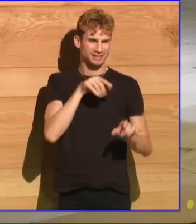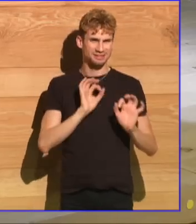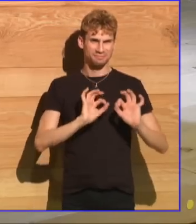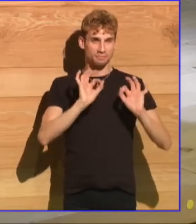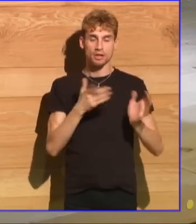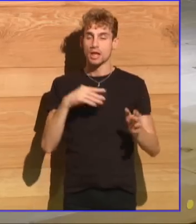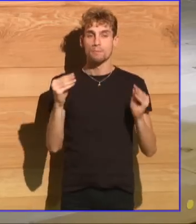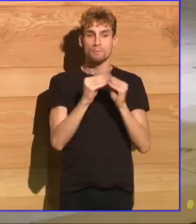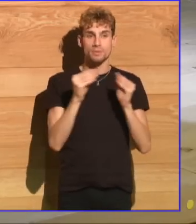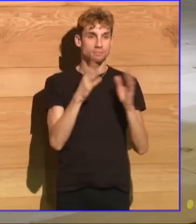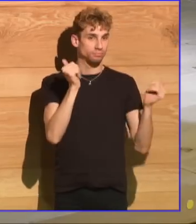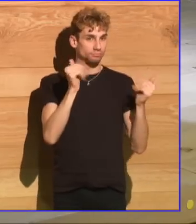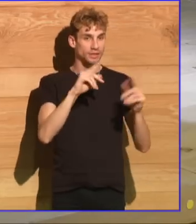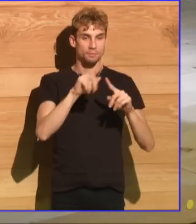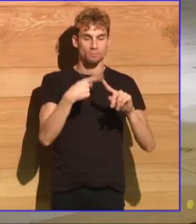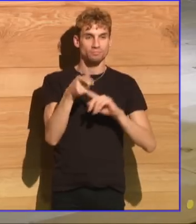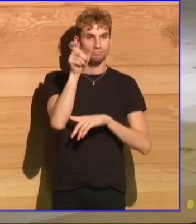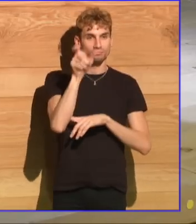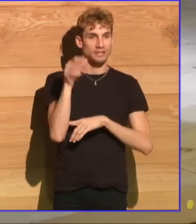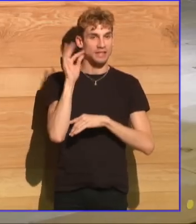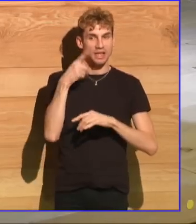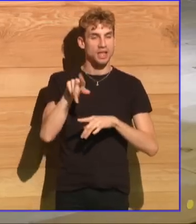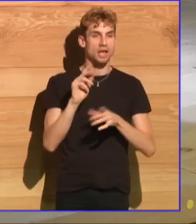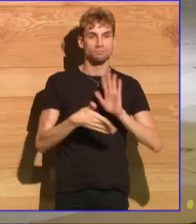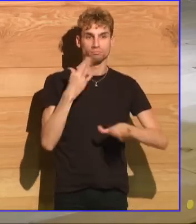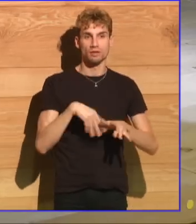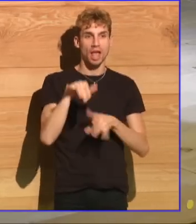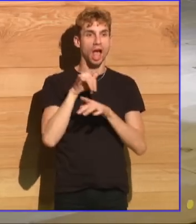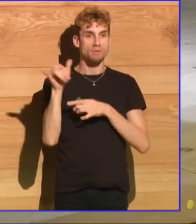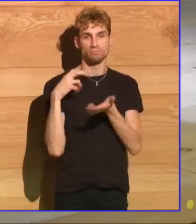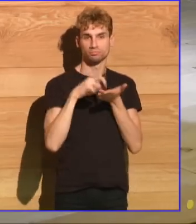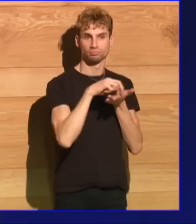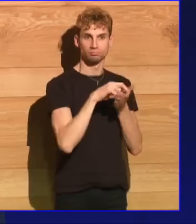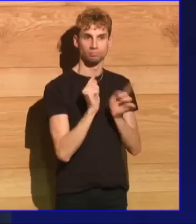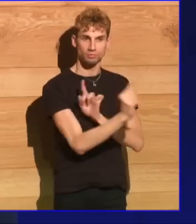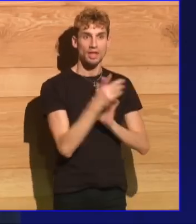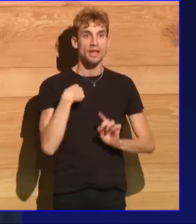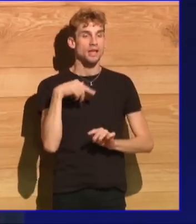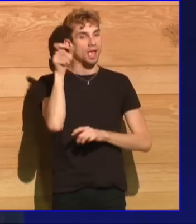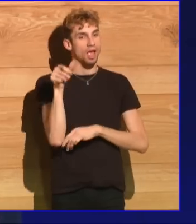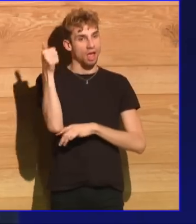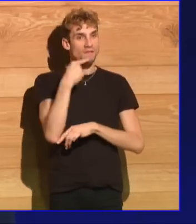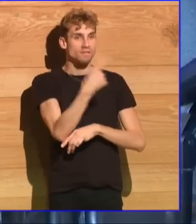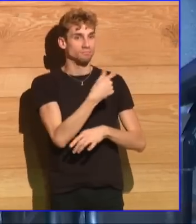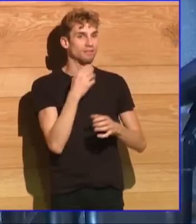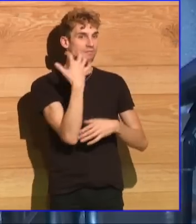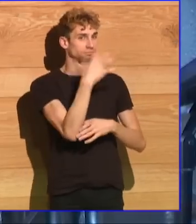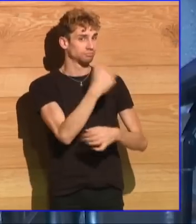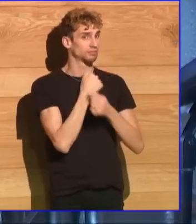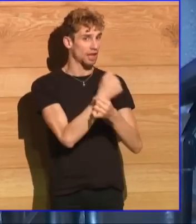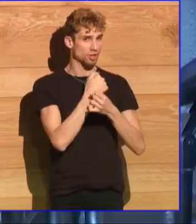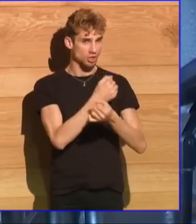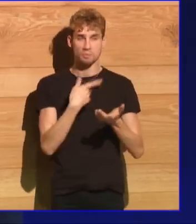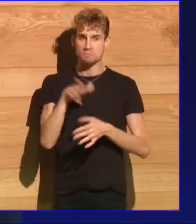despiden y entonces se va ella... caminando, dejando el avión, y él le empieza a gritarle, le empieza a decir te quiero. Ya no le oye.